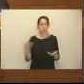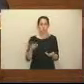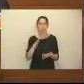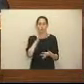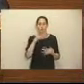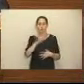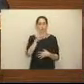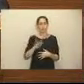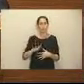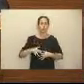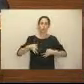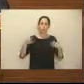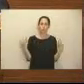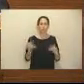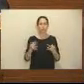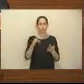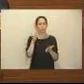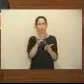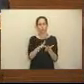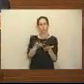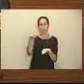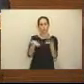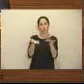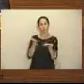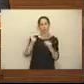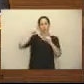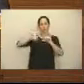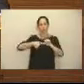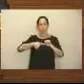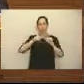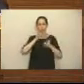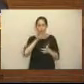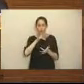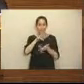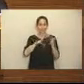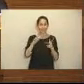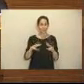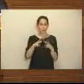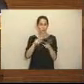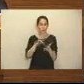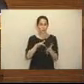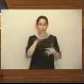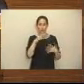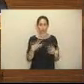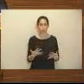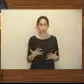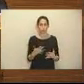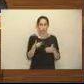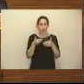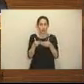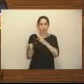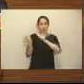resulta forzoso acometer ese balance. Pero en la situación de crisis social en la que nos encontramos, a las puertas de un